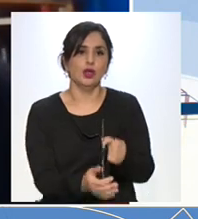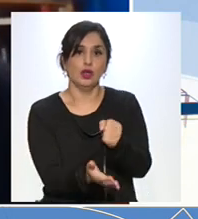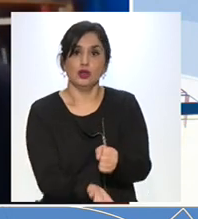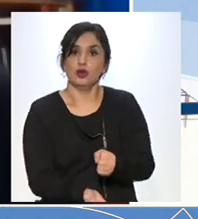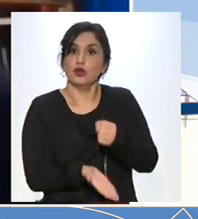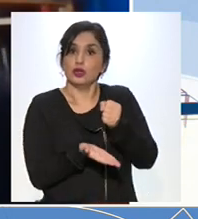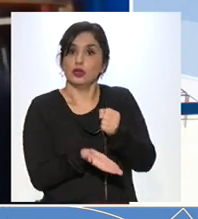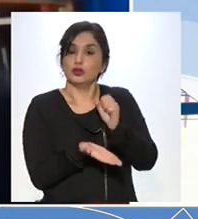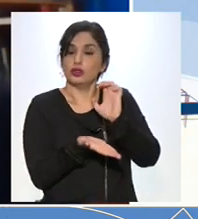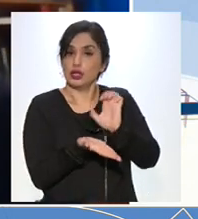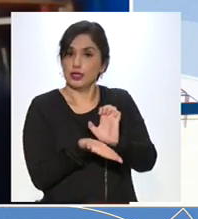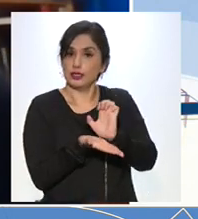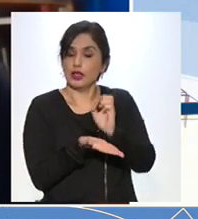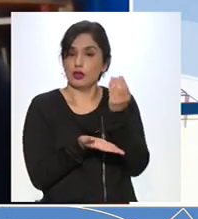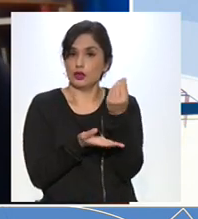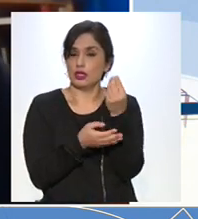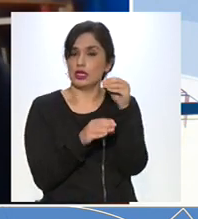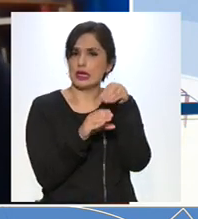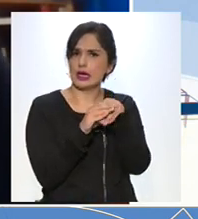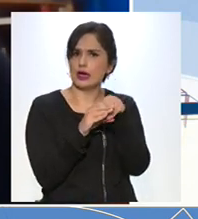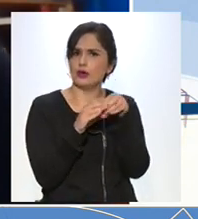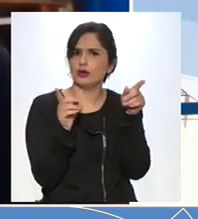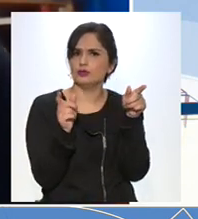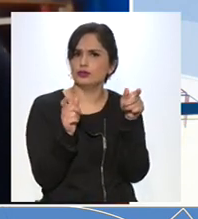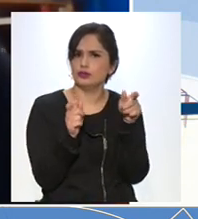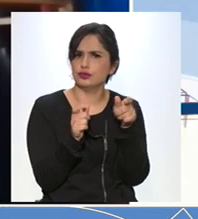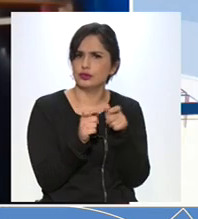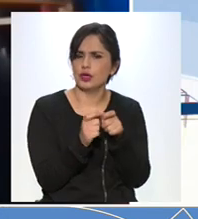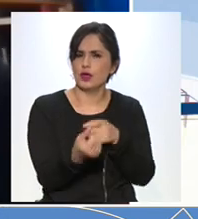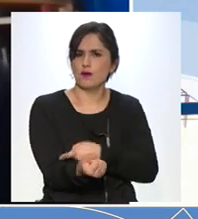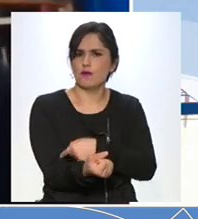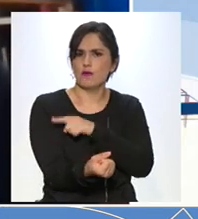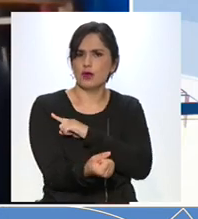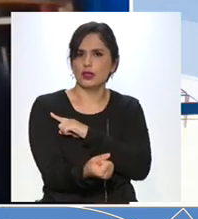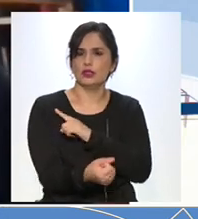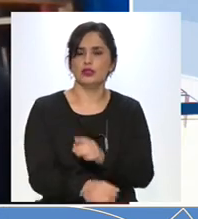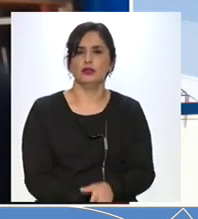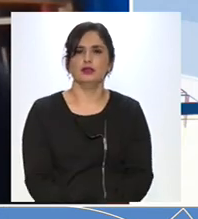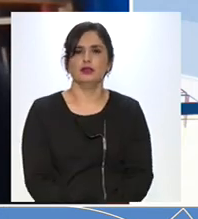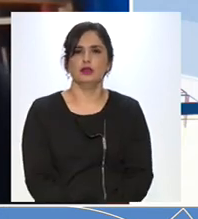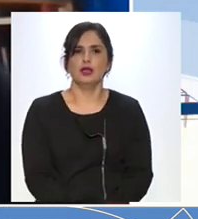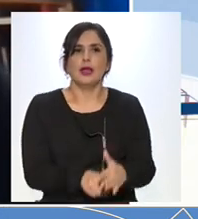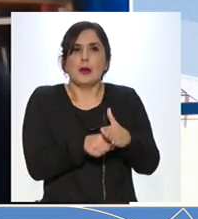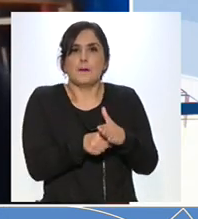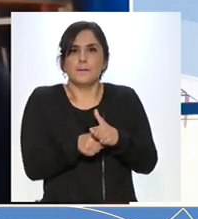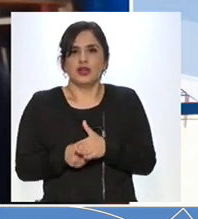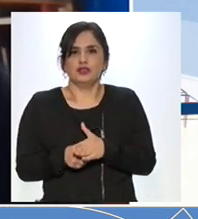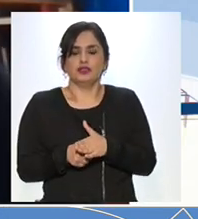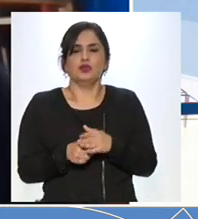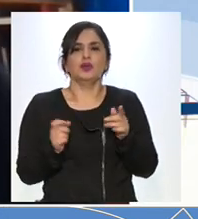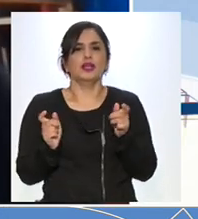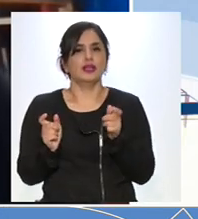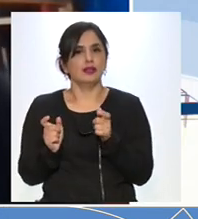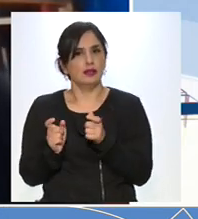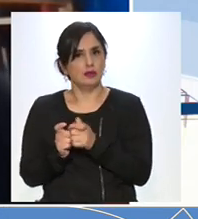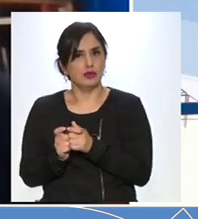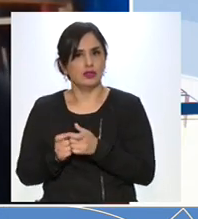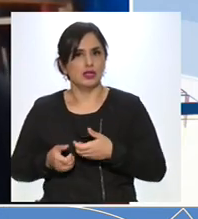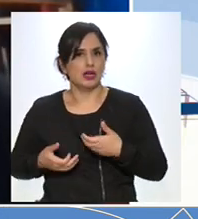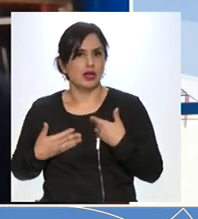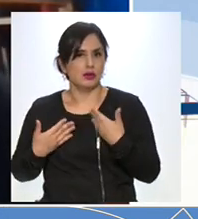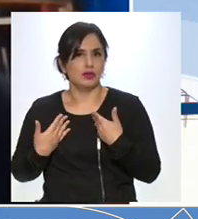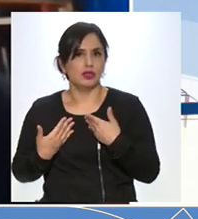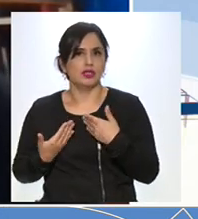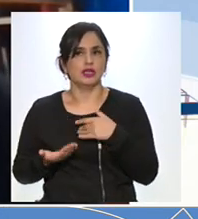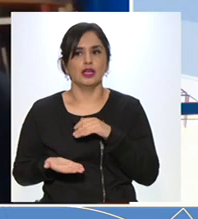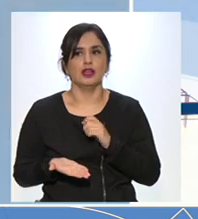y ahorros muy, que han disminuido muy fuerte, y con una fuerte presión para que disminuya los estímulos de la política